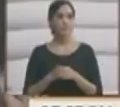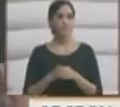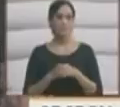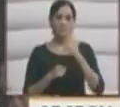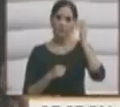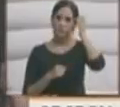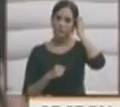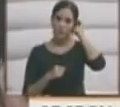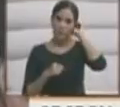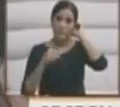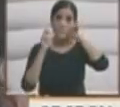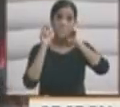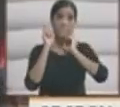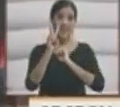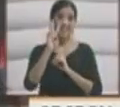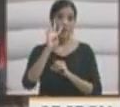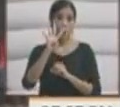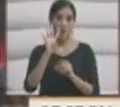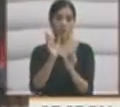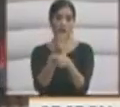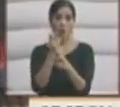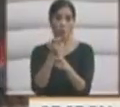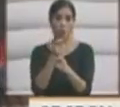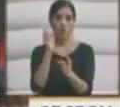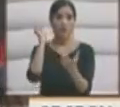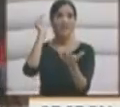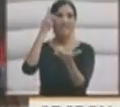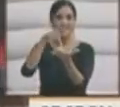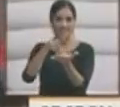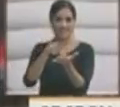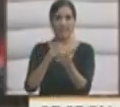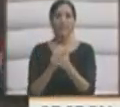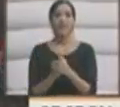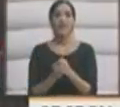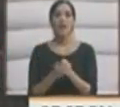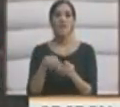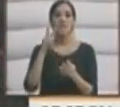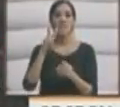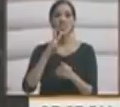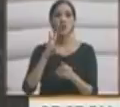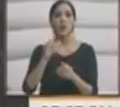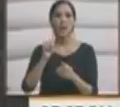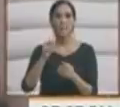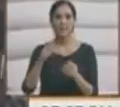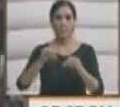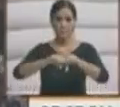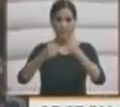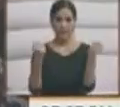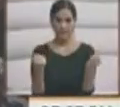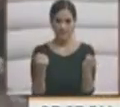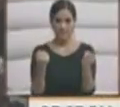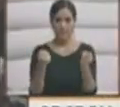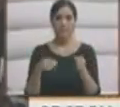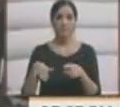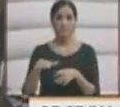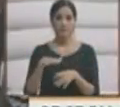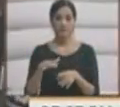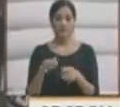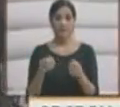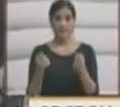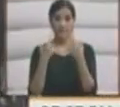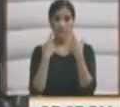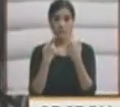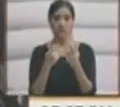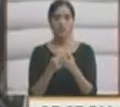24 de agosto, desde el Centro Comercial Victoria Plaza, específicamente en la panadería Ópera. Las leyes burocráticas a veces dicen que